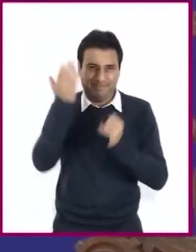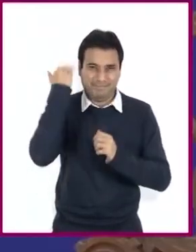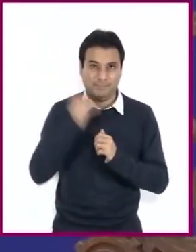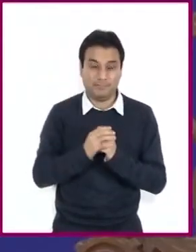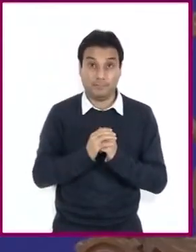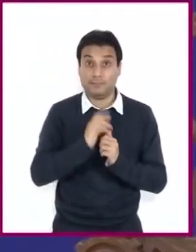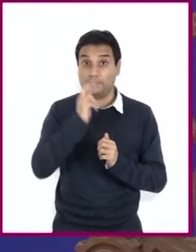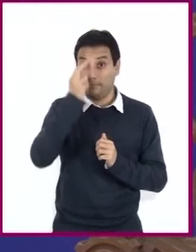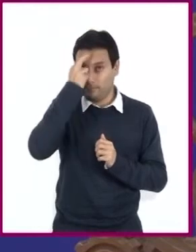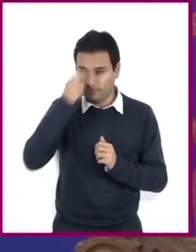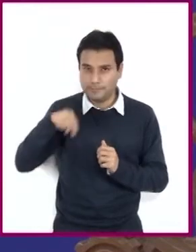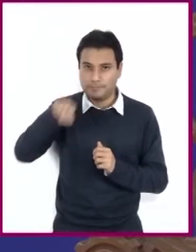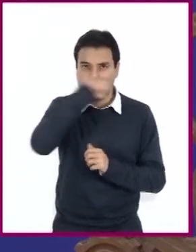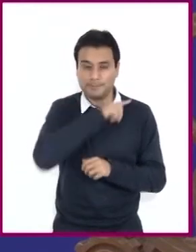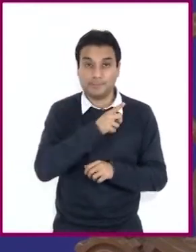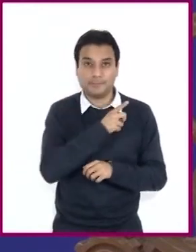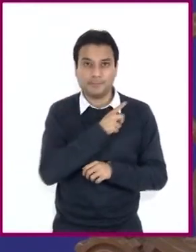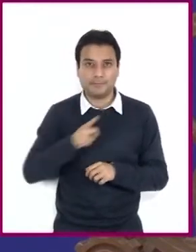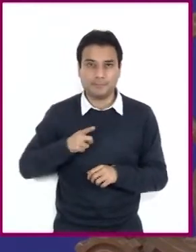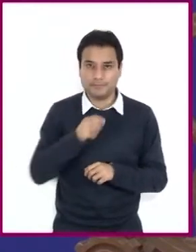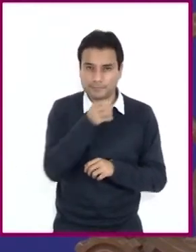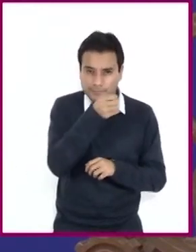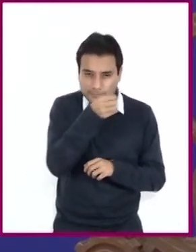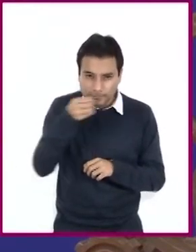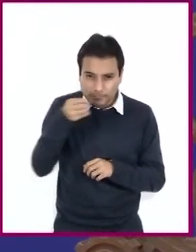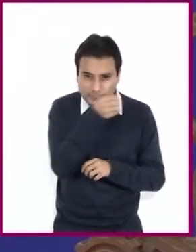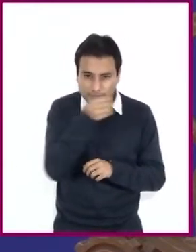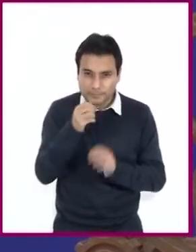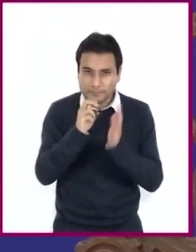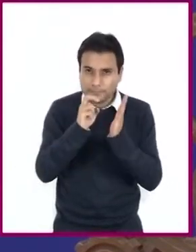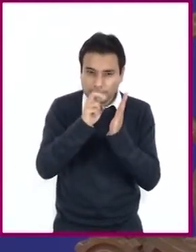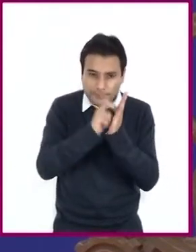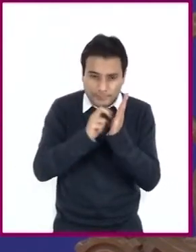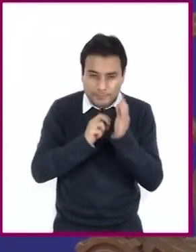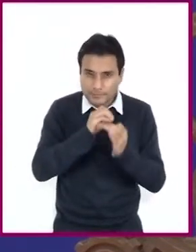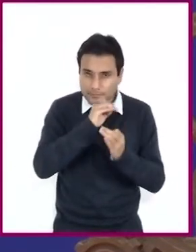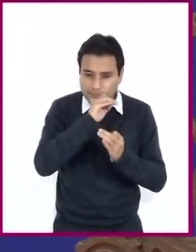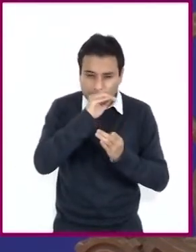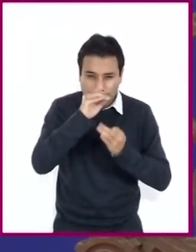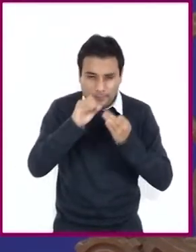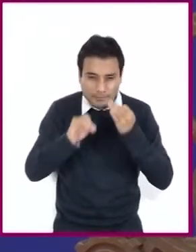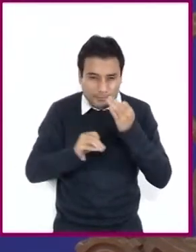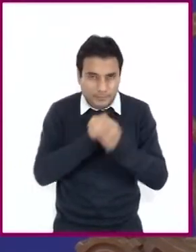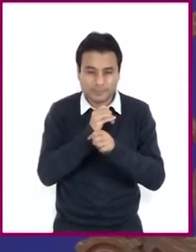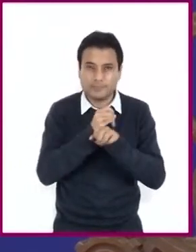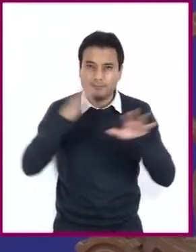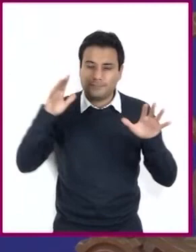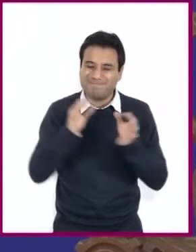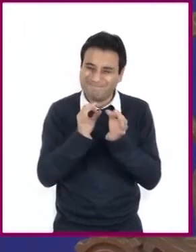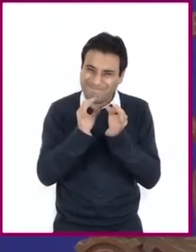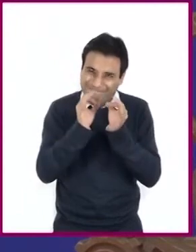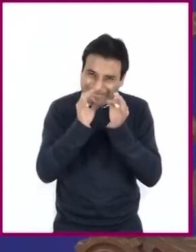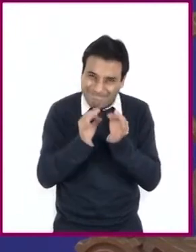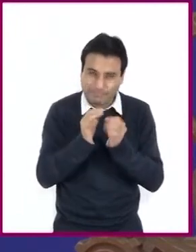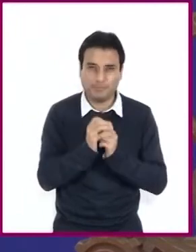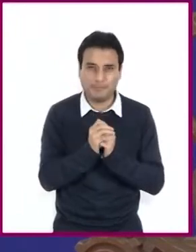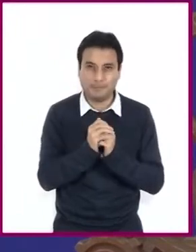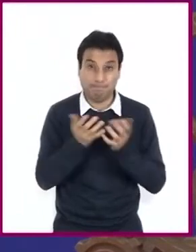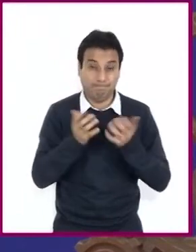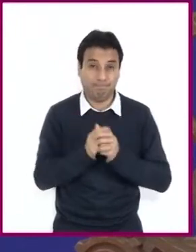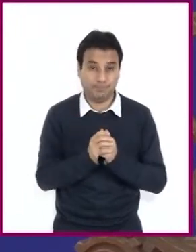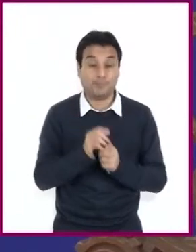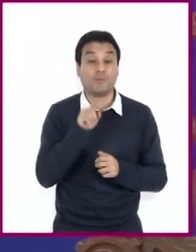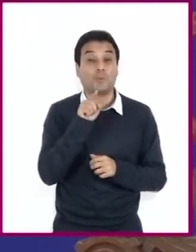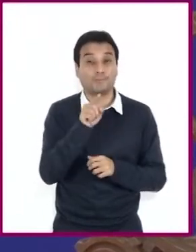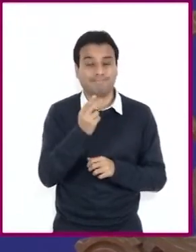deben depurar, organizar y jerarquizar toda la información que registren. Es decir,